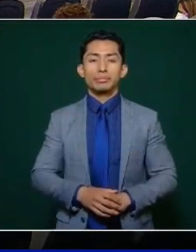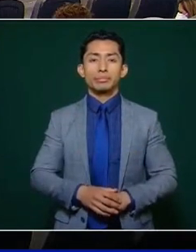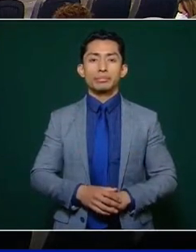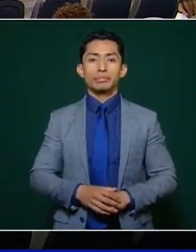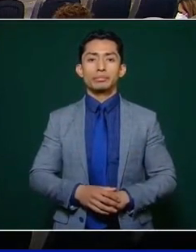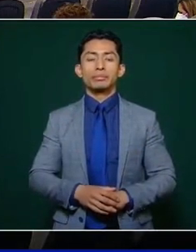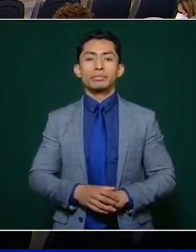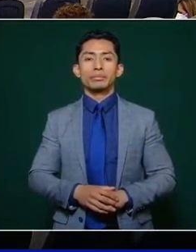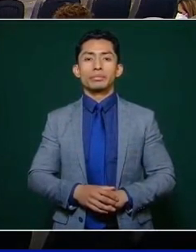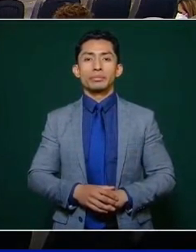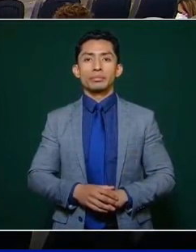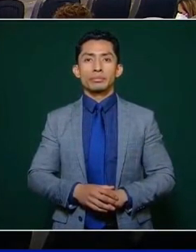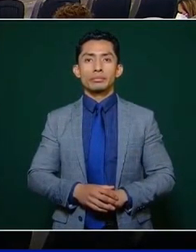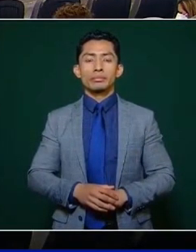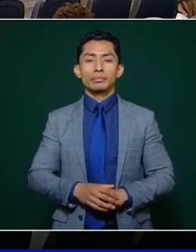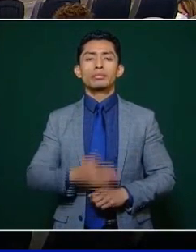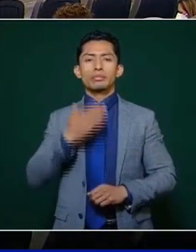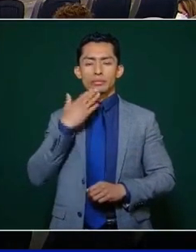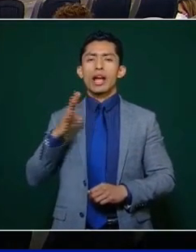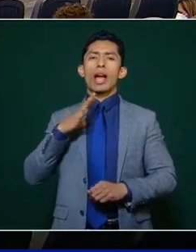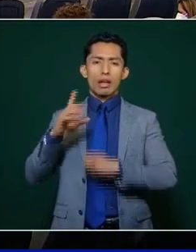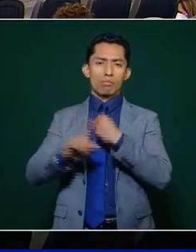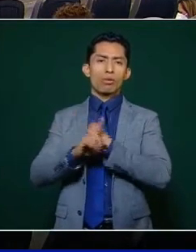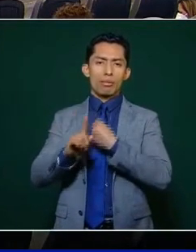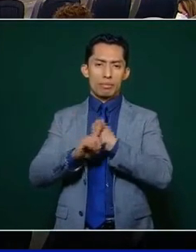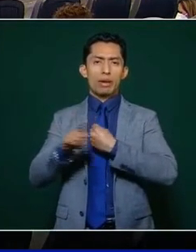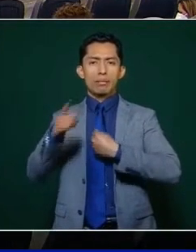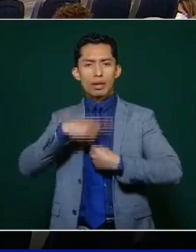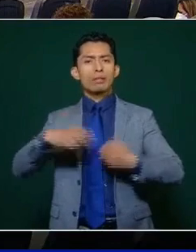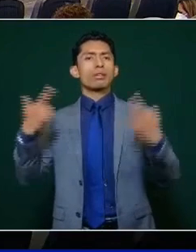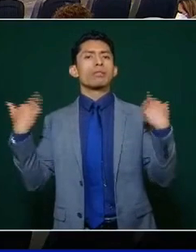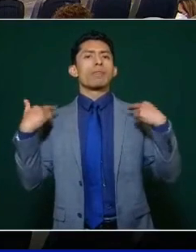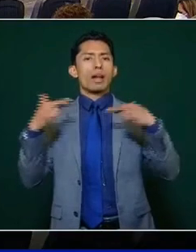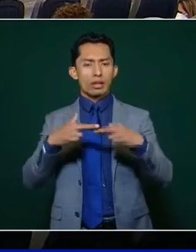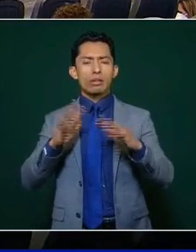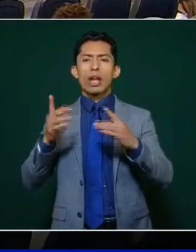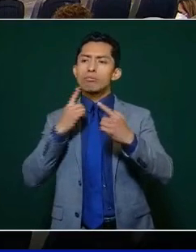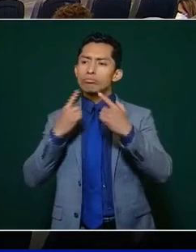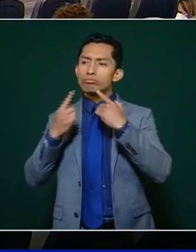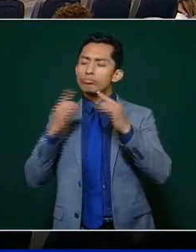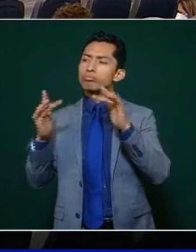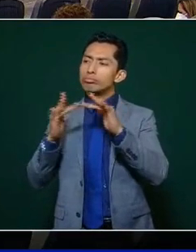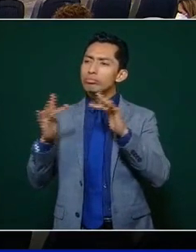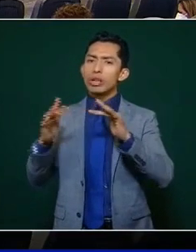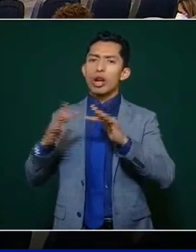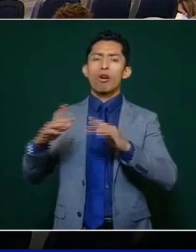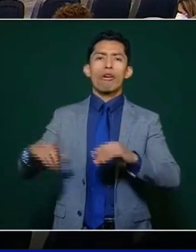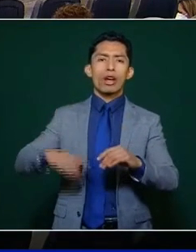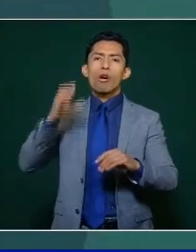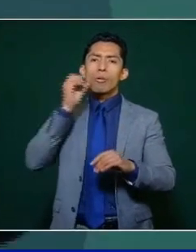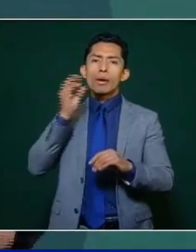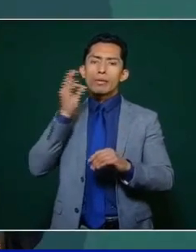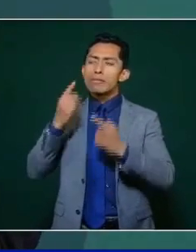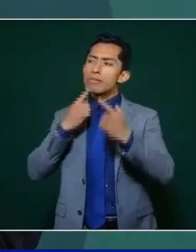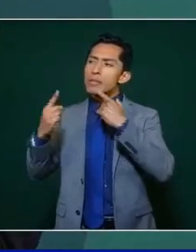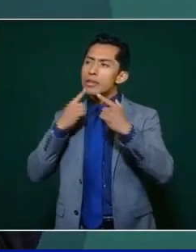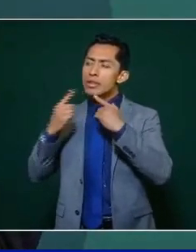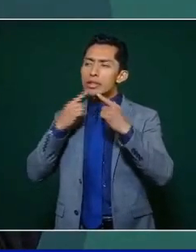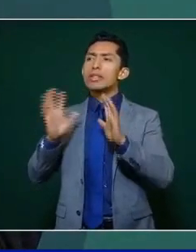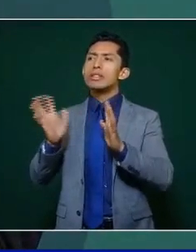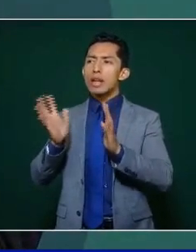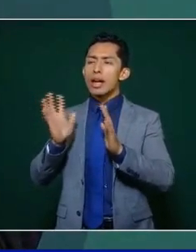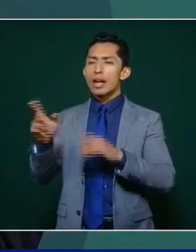Se ha estado atendiendo el conflicto de los profesores, hemos estado en contacto con el señor gobernador. Él ha hecho